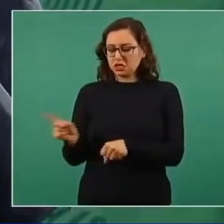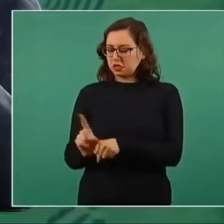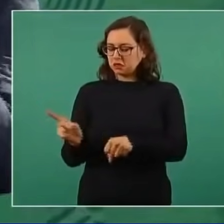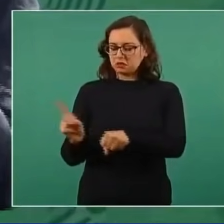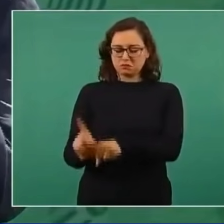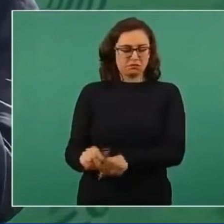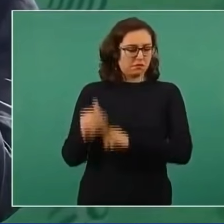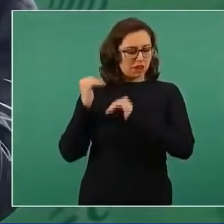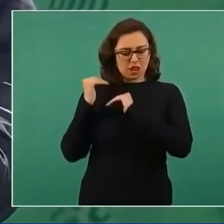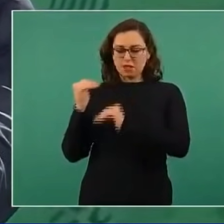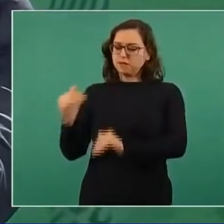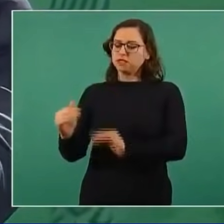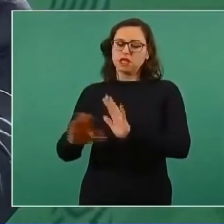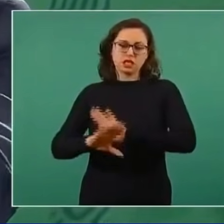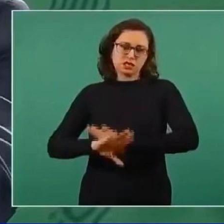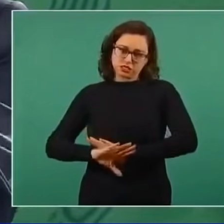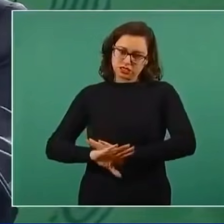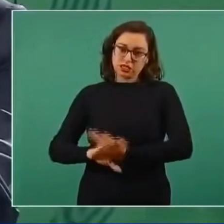Porque con